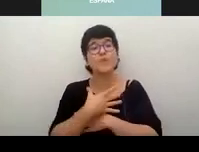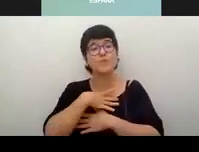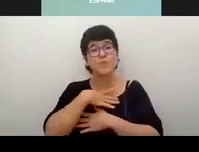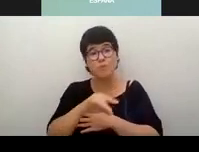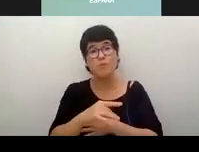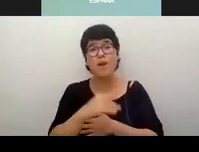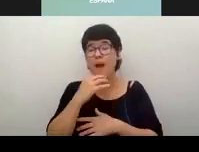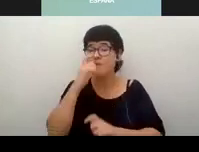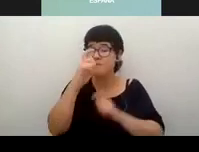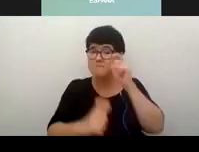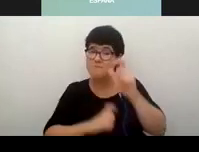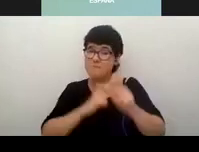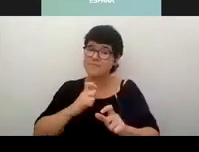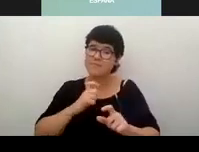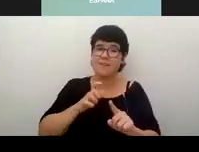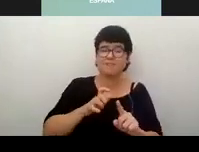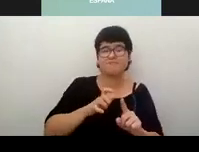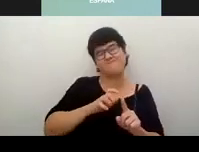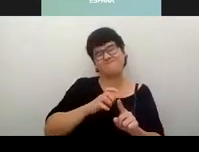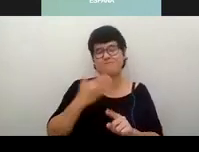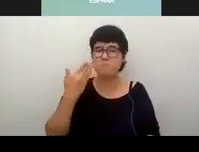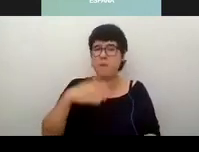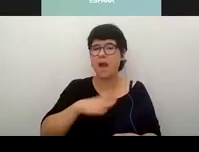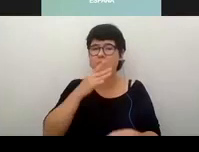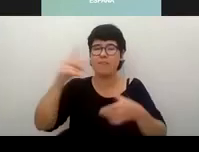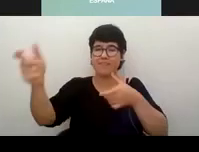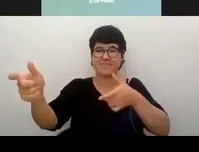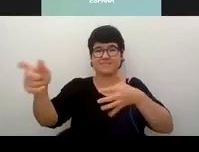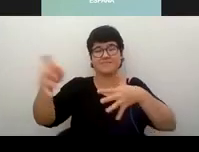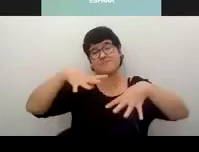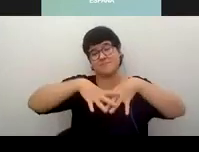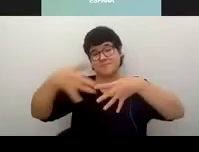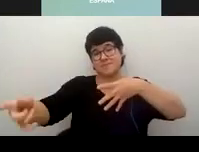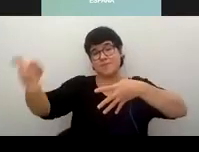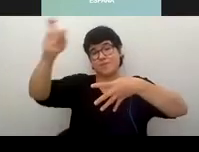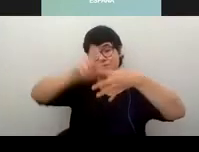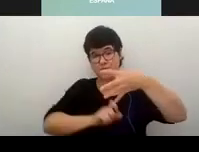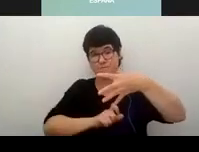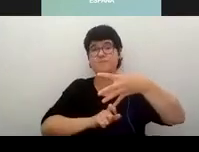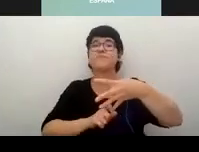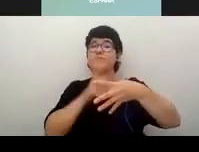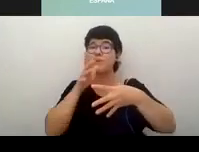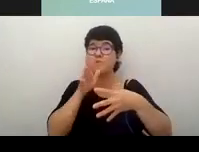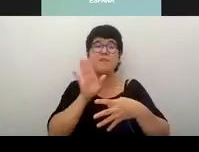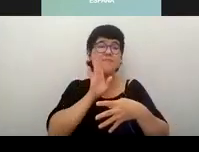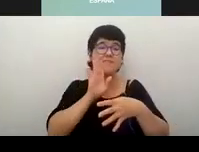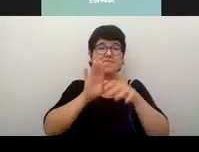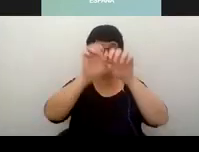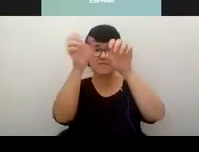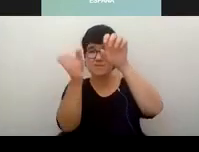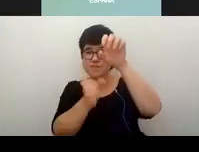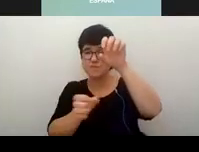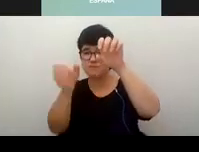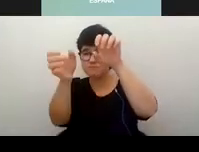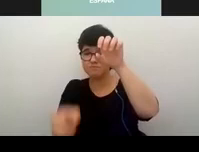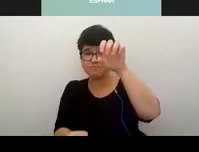que en otras circunstancias será eliminada a través del colon y acabaría en nuestro